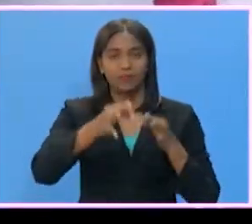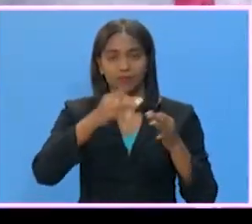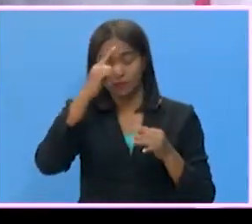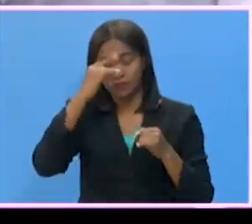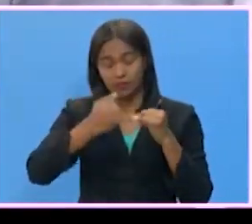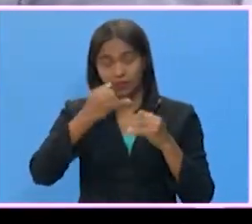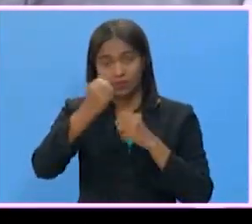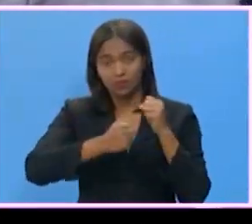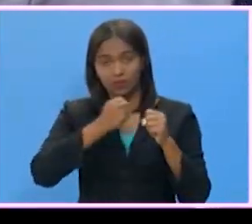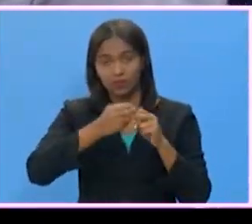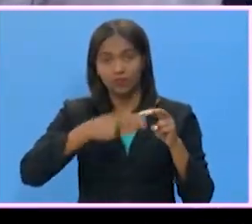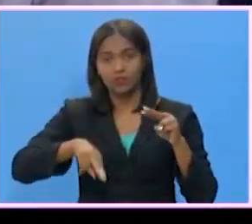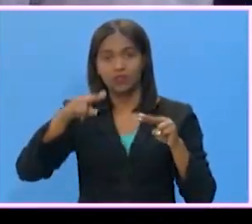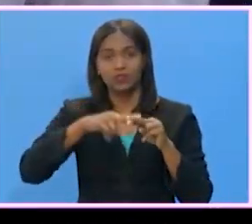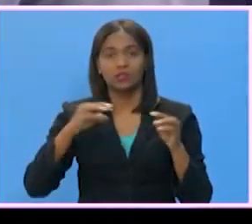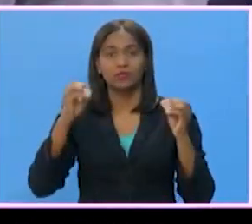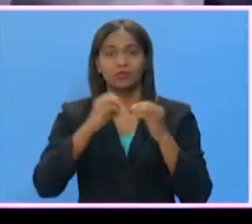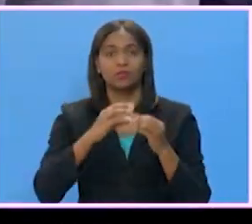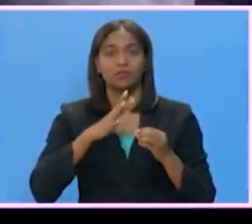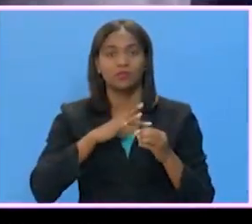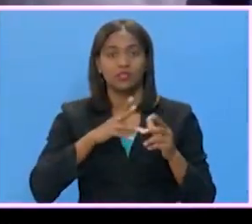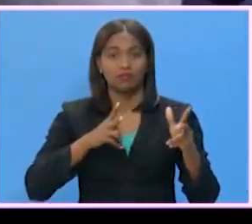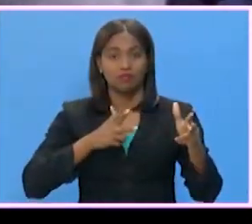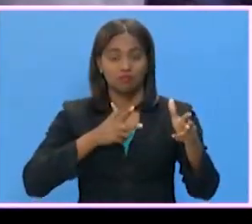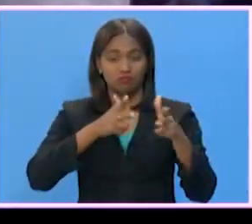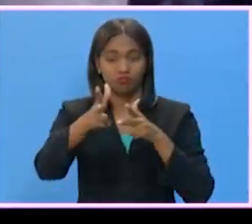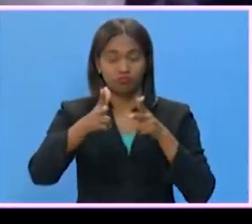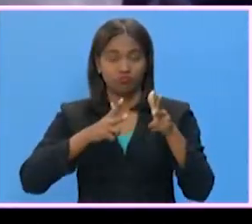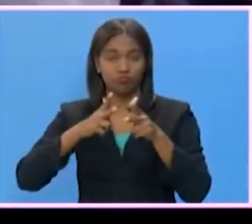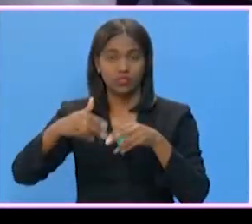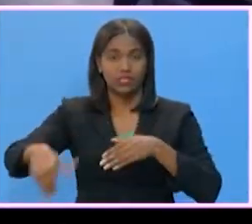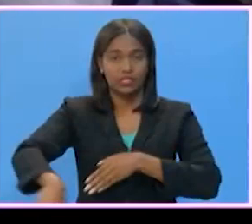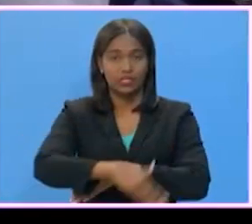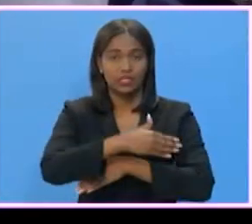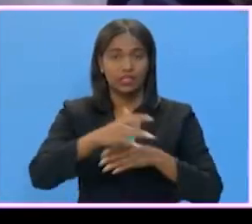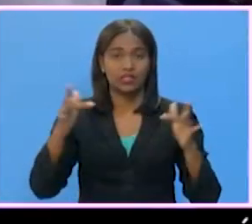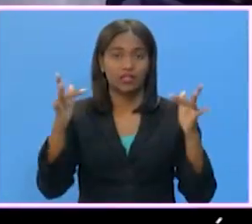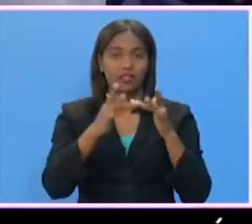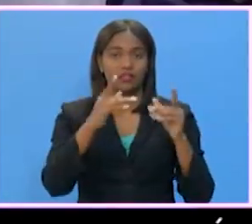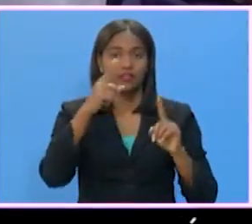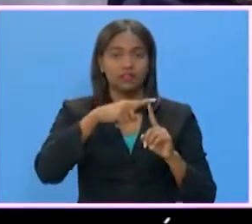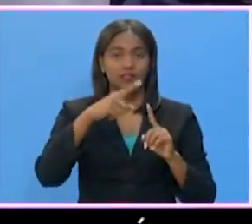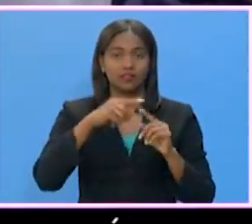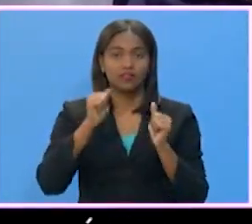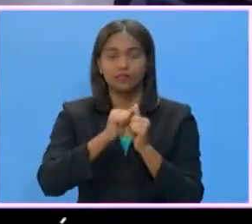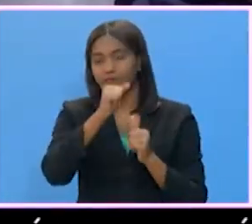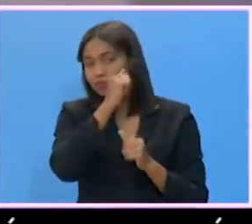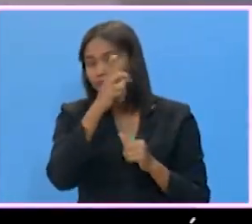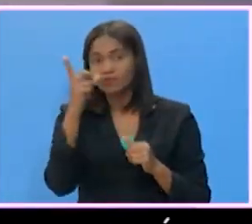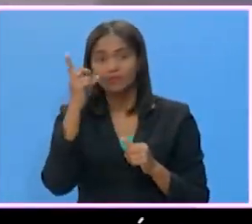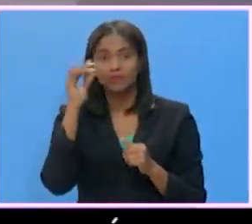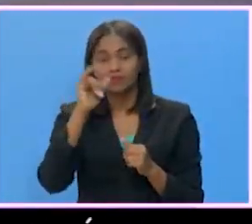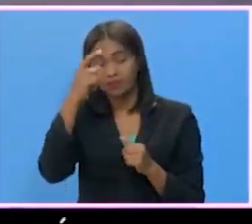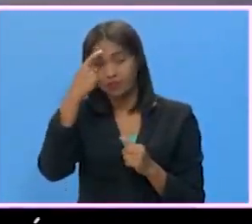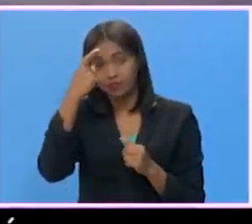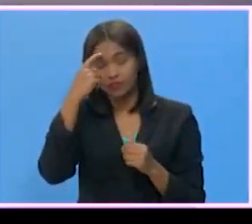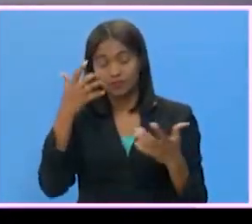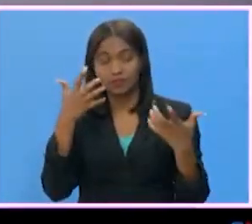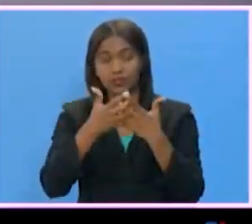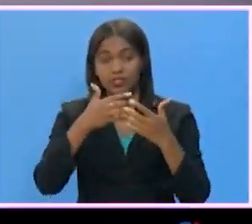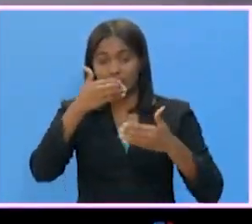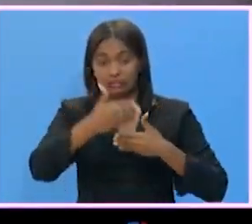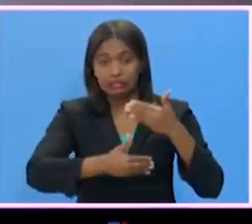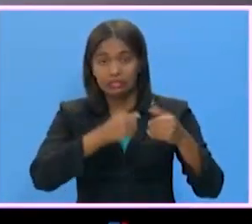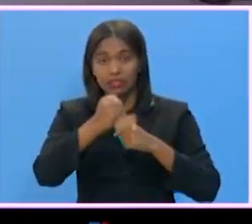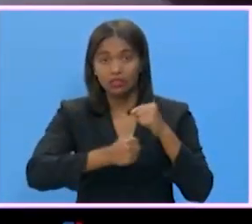últimos años ha aumentado considerablemente el flujo vehicular en la carretera que unen a San Cristóbal con Santo Domingo y se estima que conforme avancen los